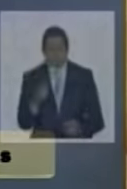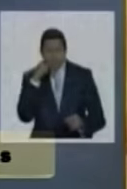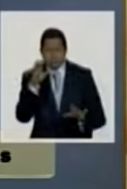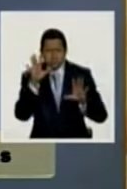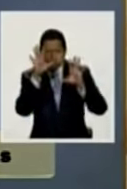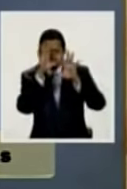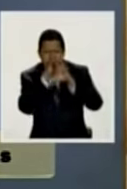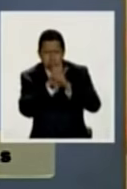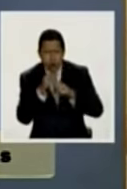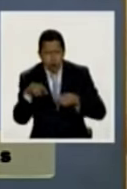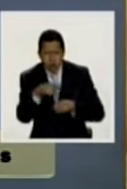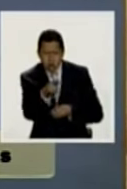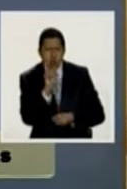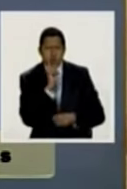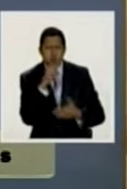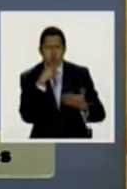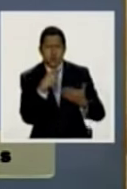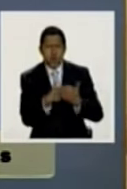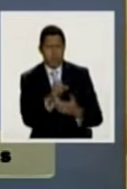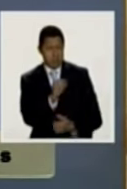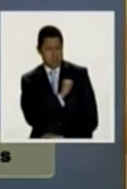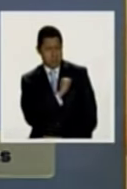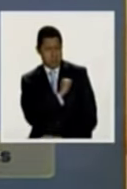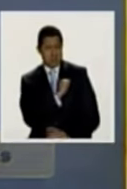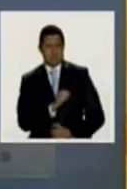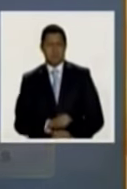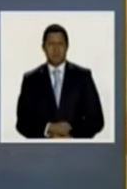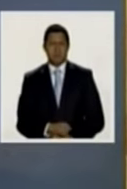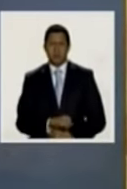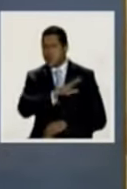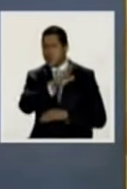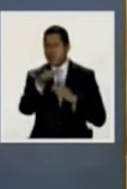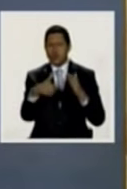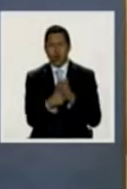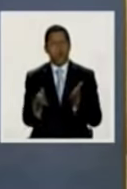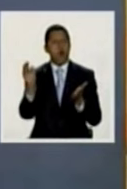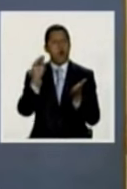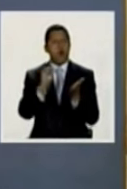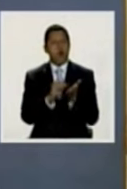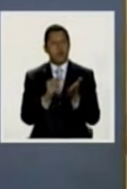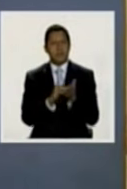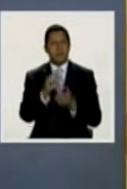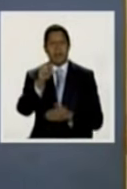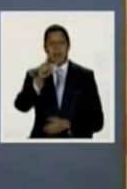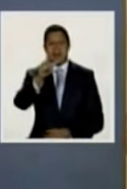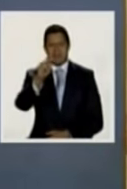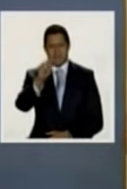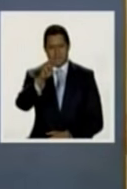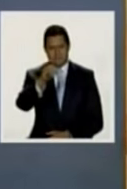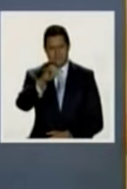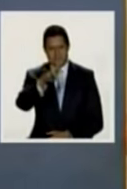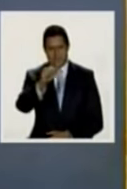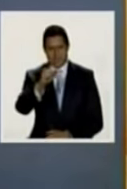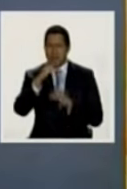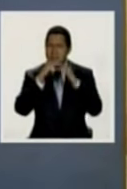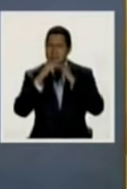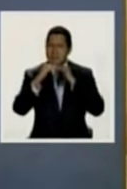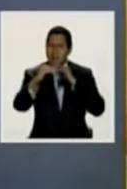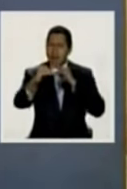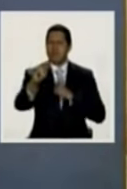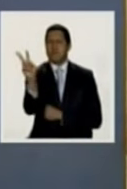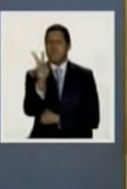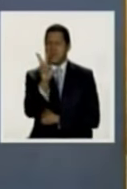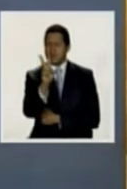Desapareció del Arauca el nombre del miedo y todo volvió a ser Altamira, llanura